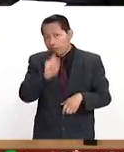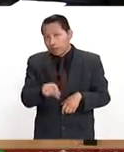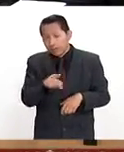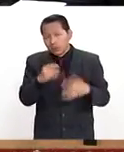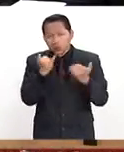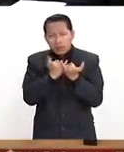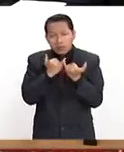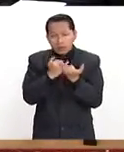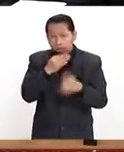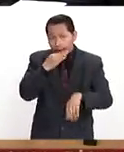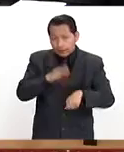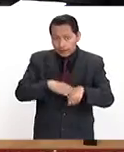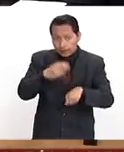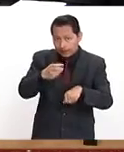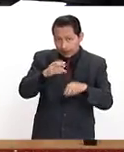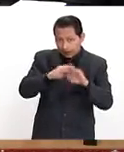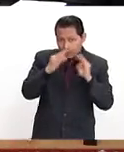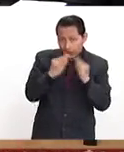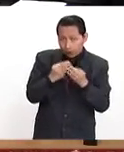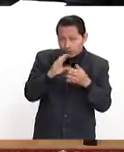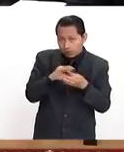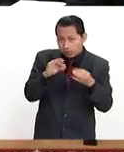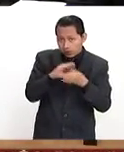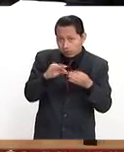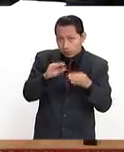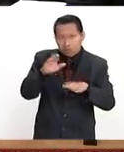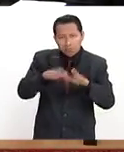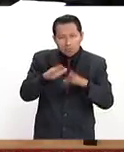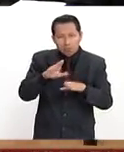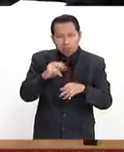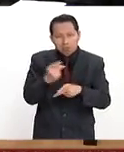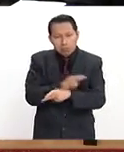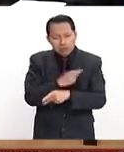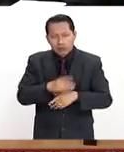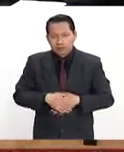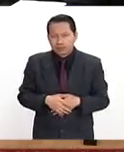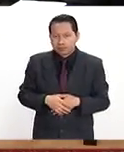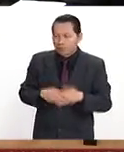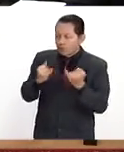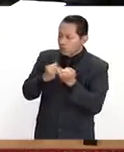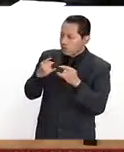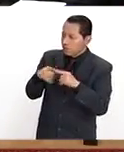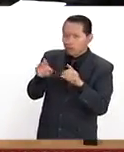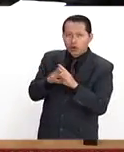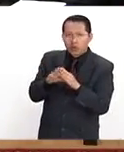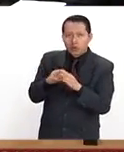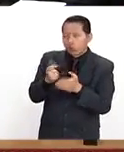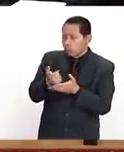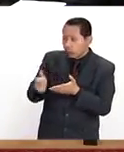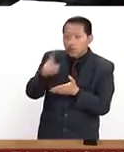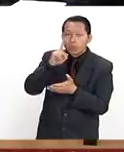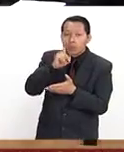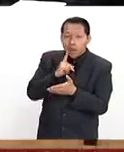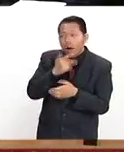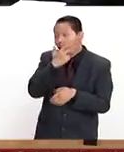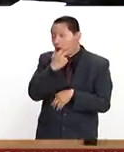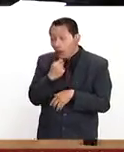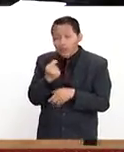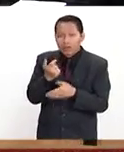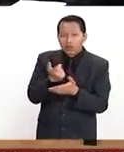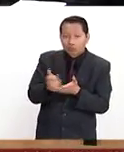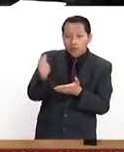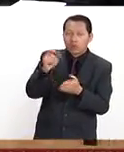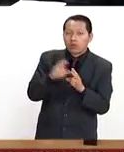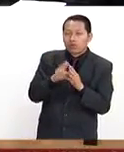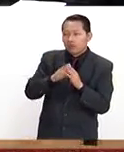le llamamos a eso de alguna manera, entonces parece que no sucede. ¿No? Simplemente la diferencia en los sueldos, ¿no? De las mujeres con los hombres, por ejemplo, que se habla